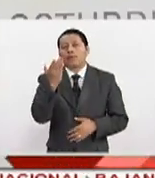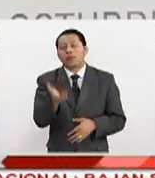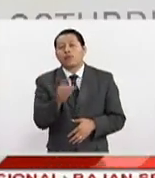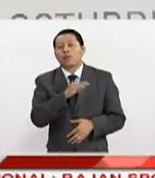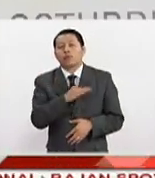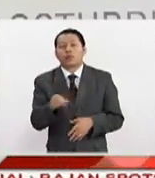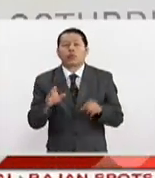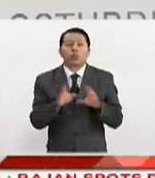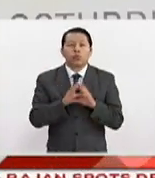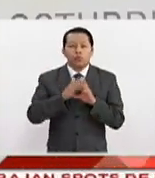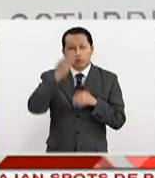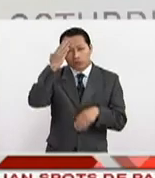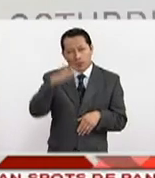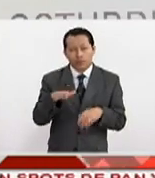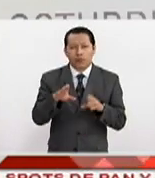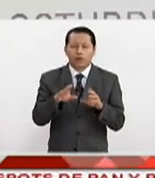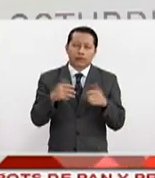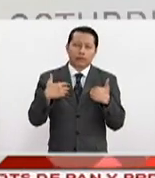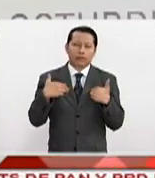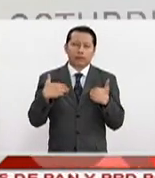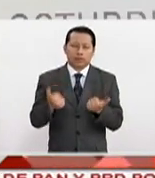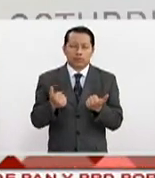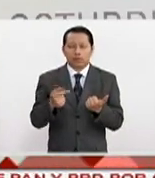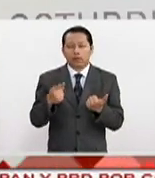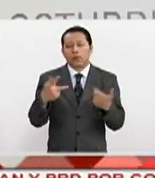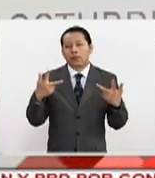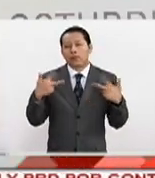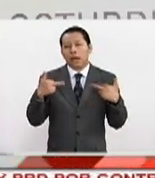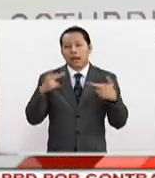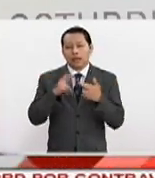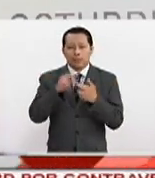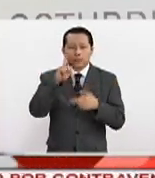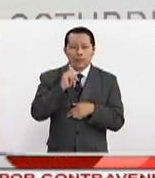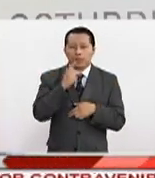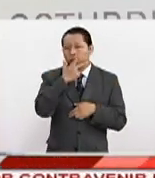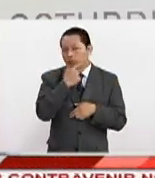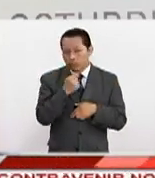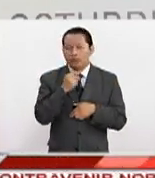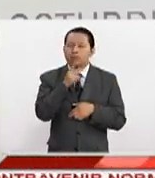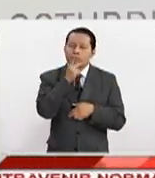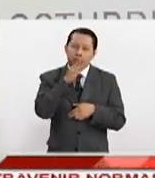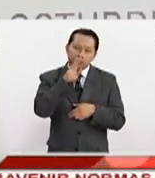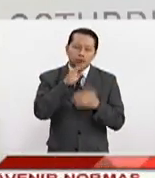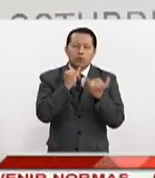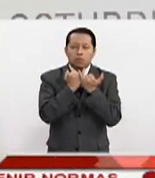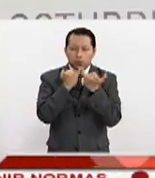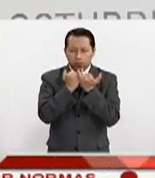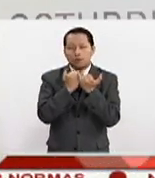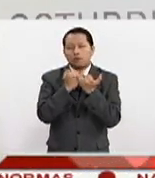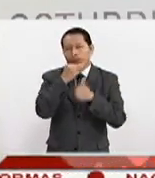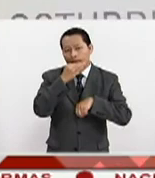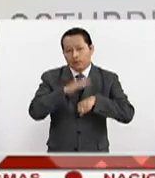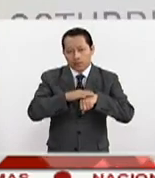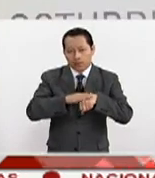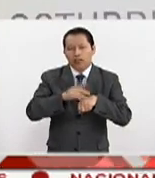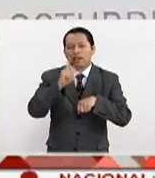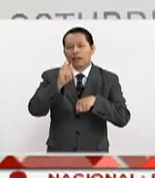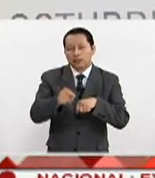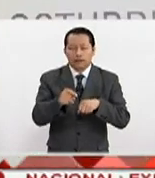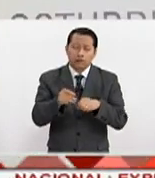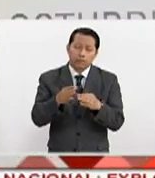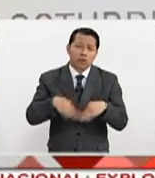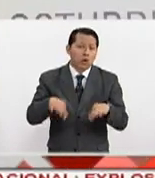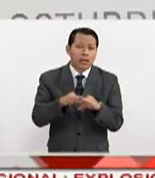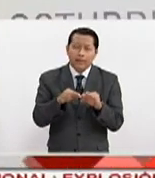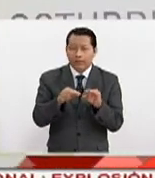contar, como sé que la tenemos, con la comprensión de las maestras, de los maestros, de las mamás y de los papás, porque esto se hace por la seguridad de